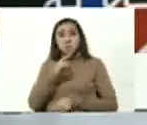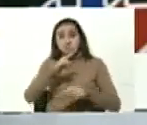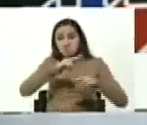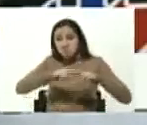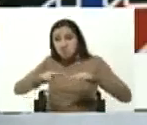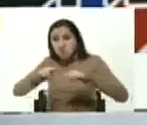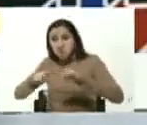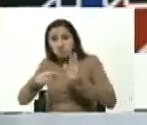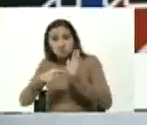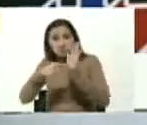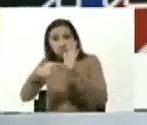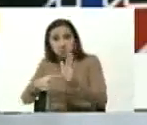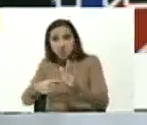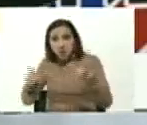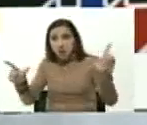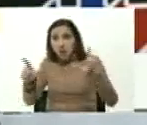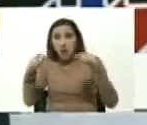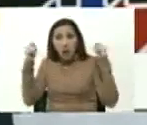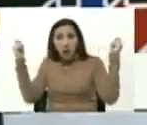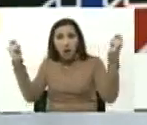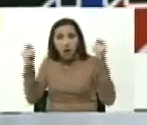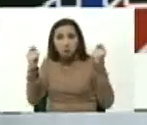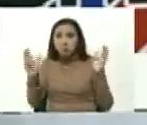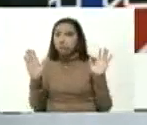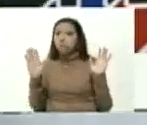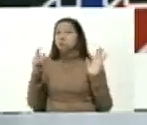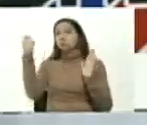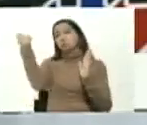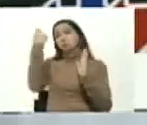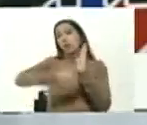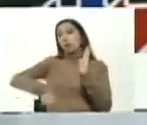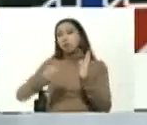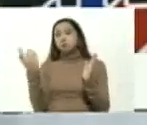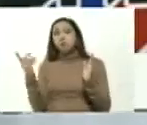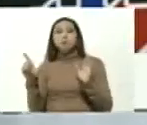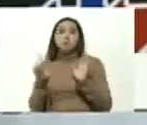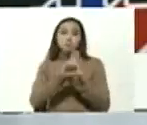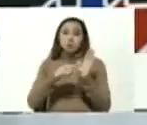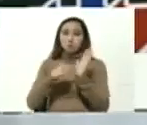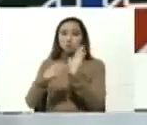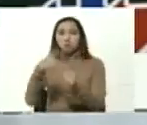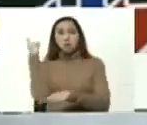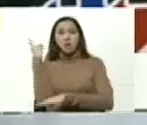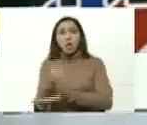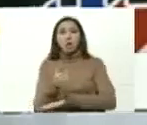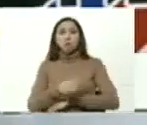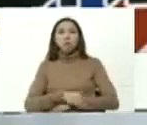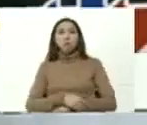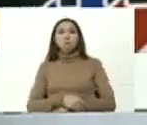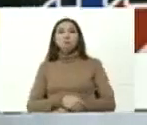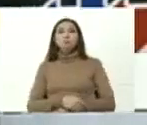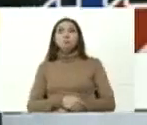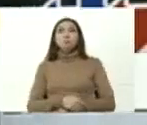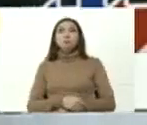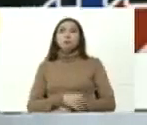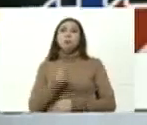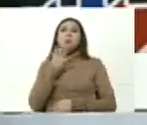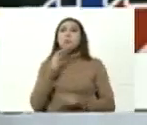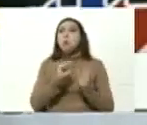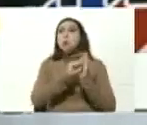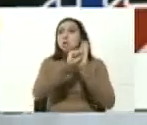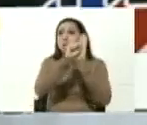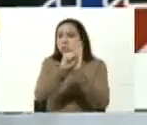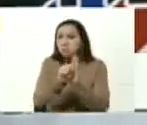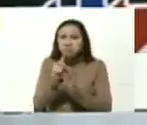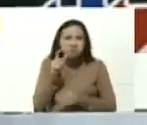niñas, las cuñas, etcétera. Eso está establecido y regulado. Eso, los símbolos, etcétera,